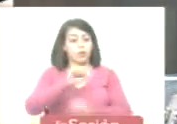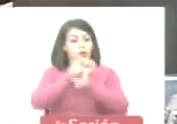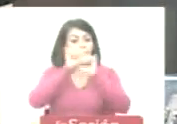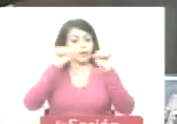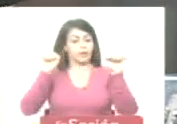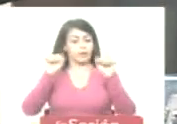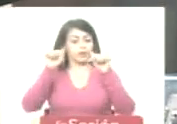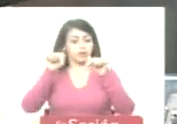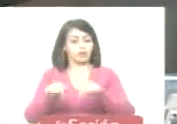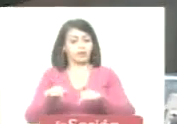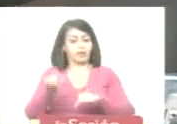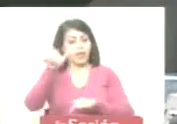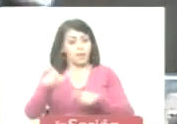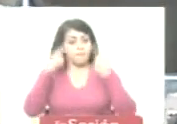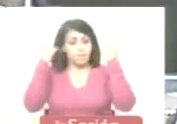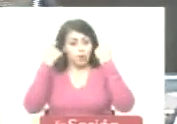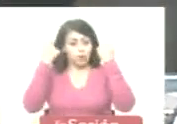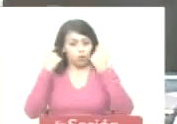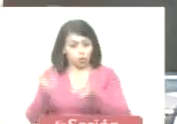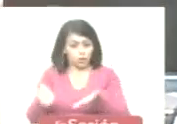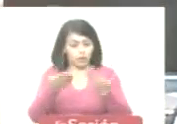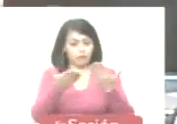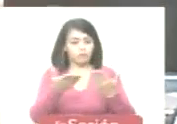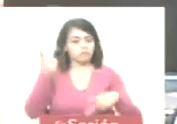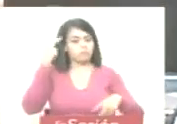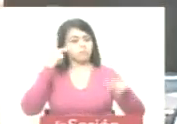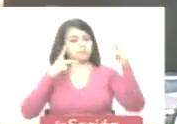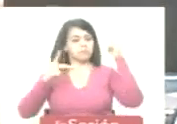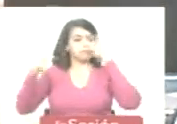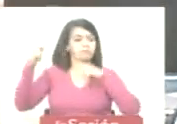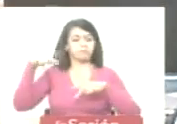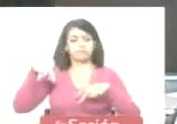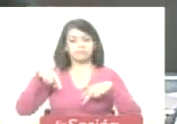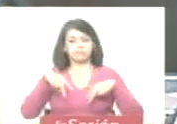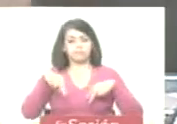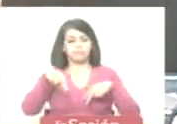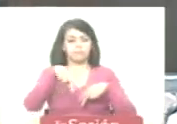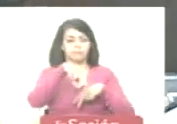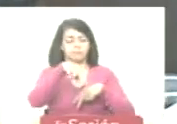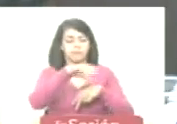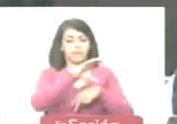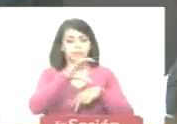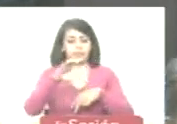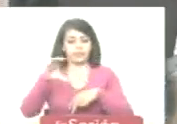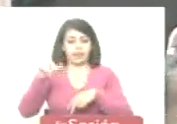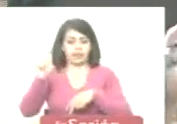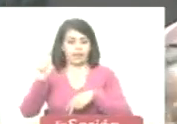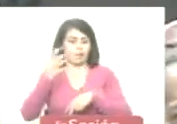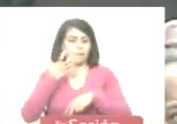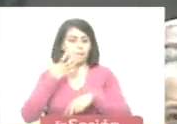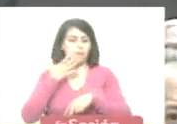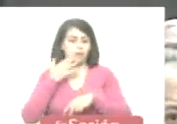nomás, uno de los promotores se paseaba por el centro comercial Ciudad Tamanaco, por